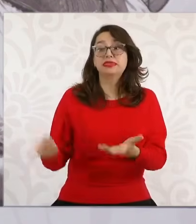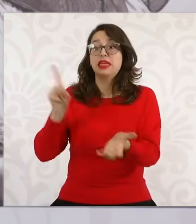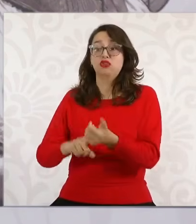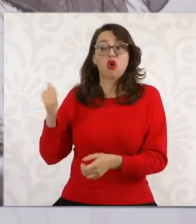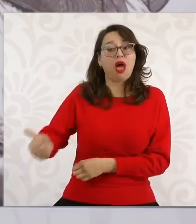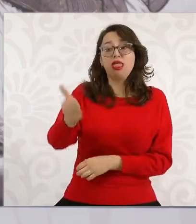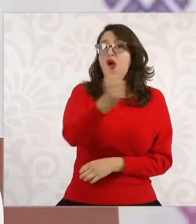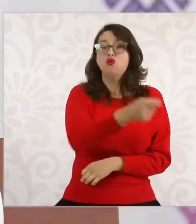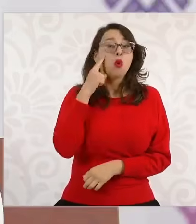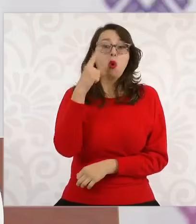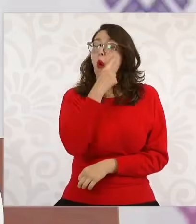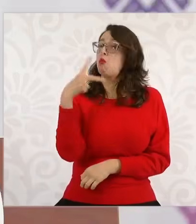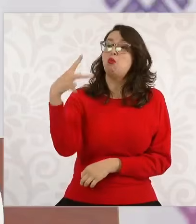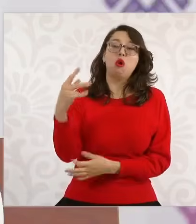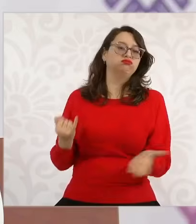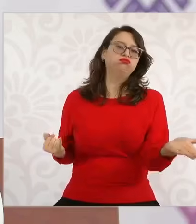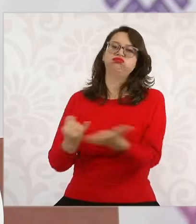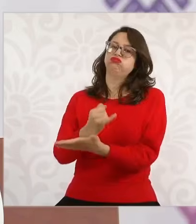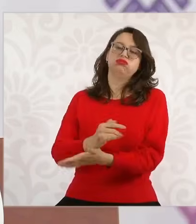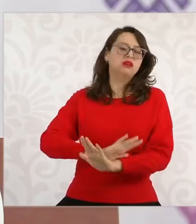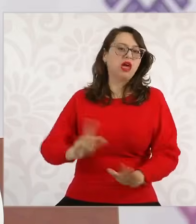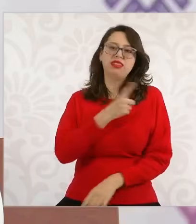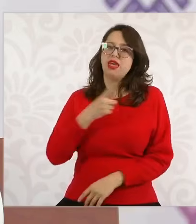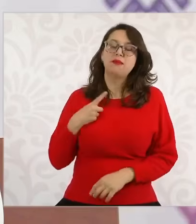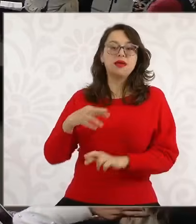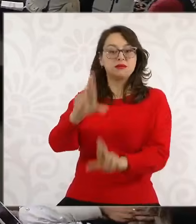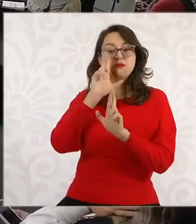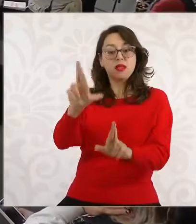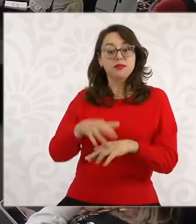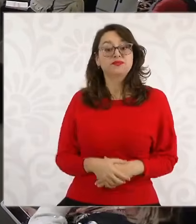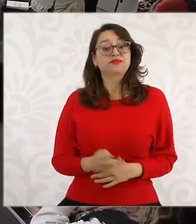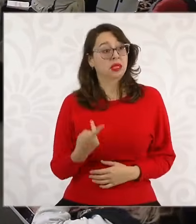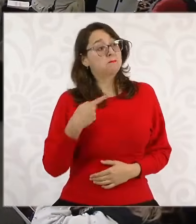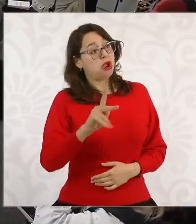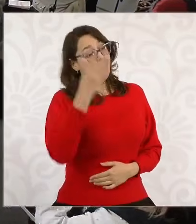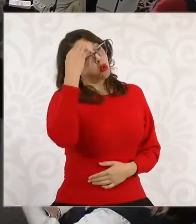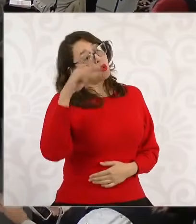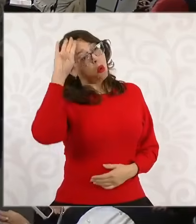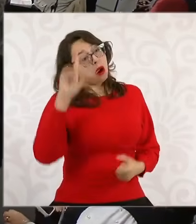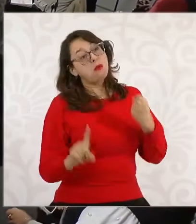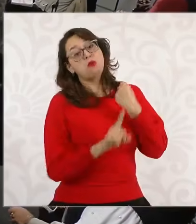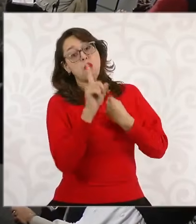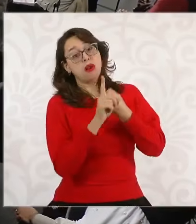propia autodeterminación lo que tiene que determinar. Sí, bueno, solo que el problema en Cuba es que pues estamos hablando de un país de un